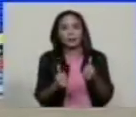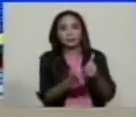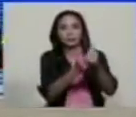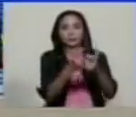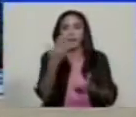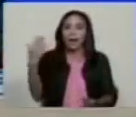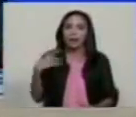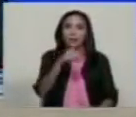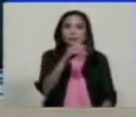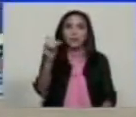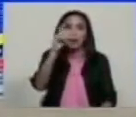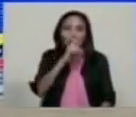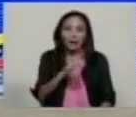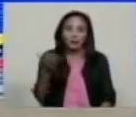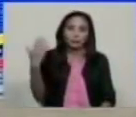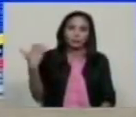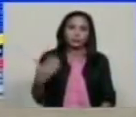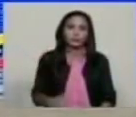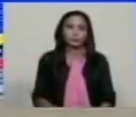años.